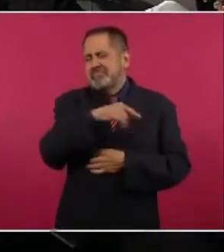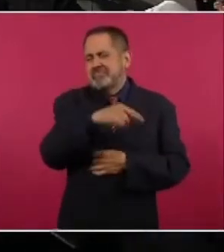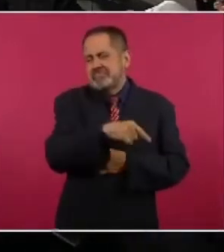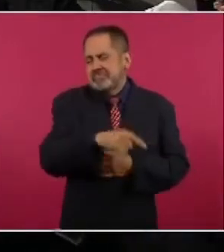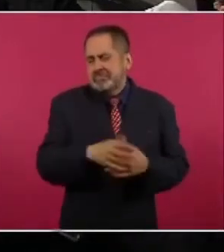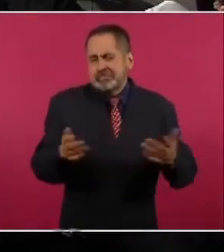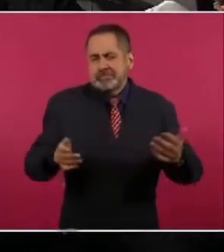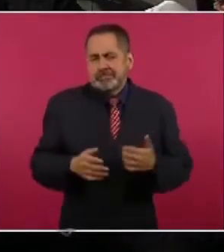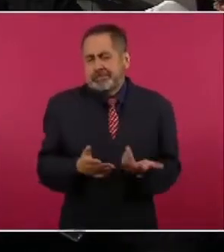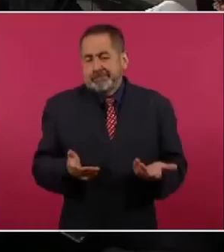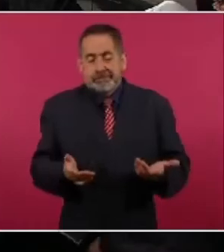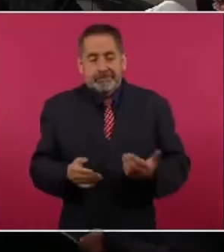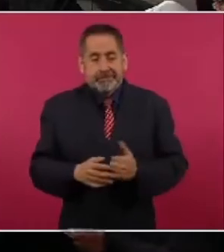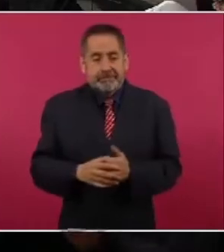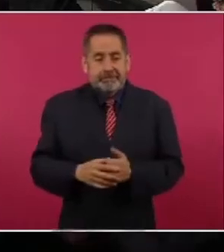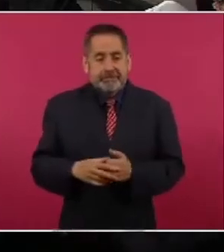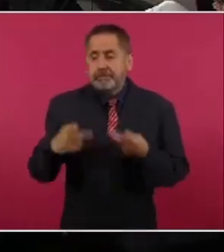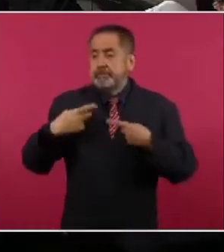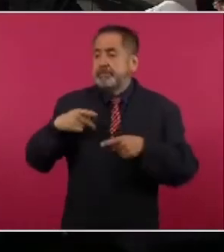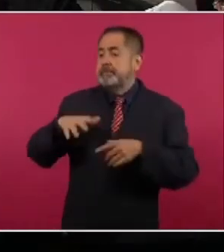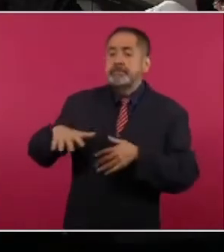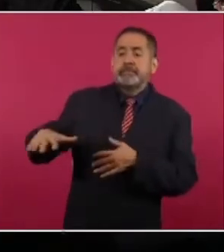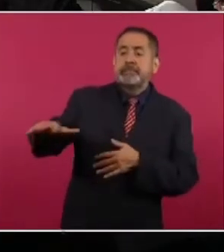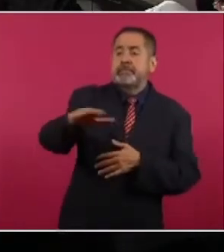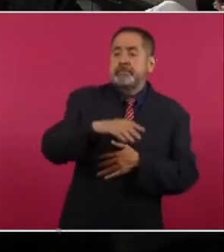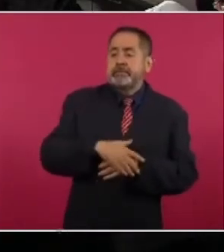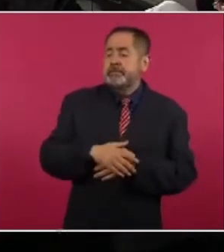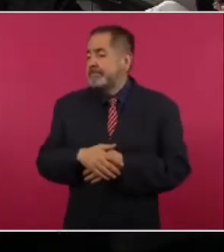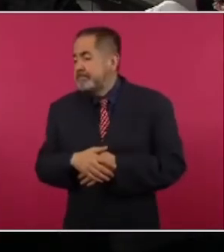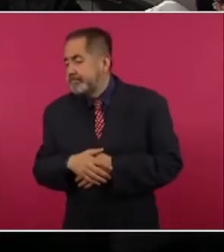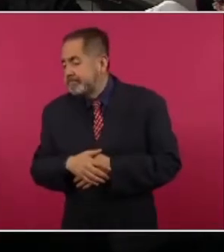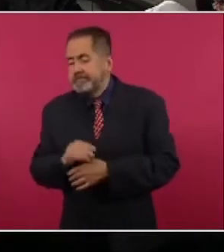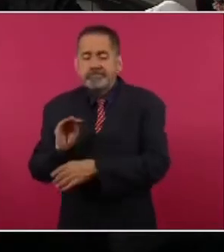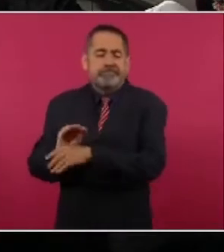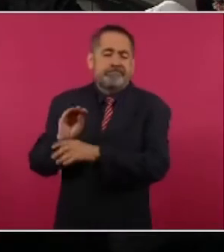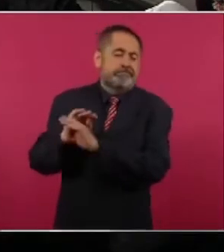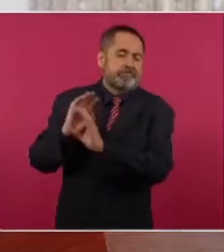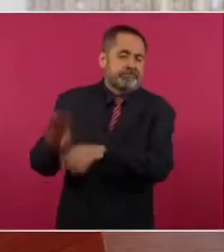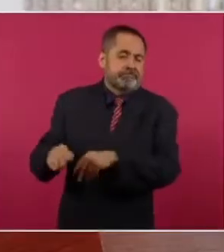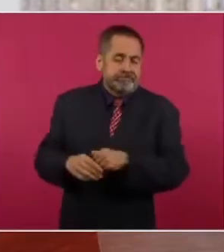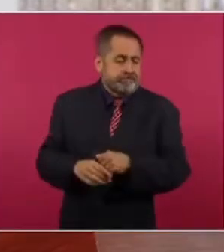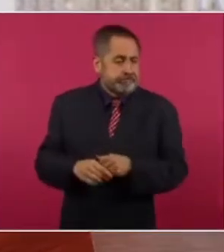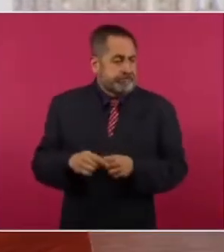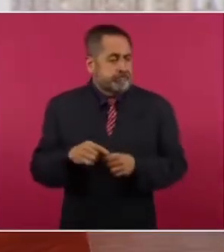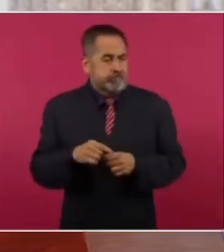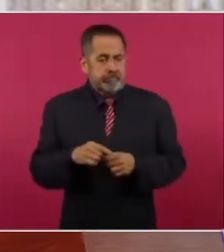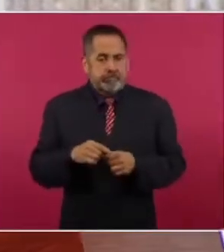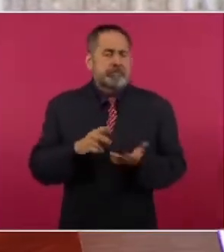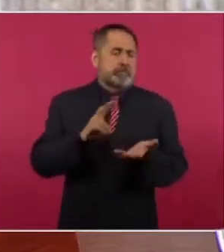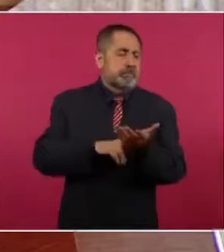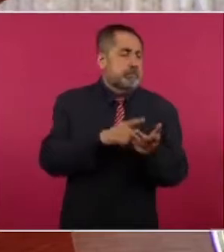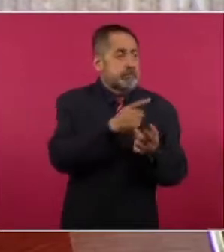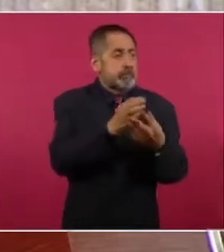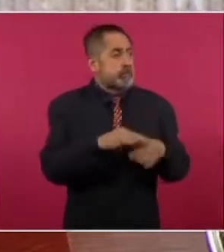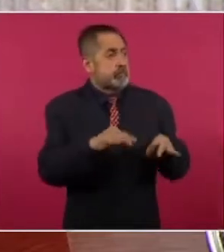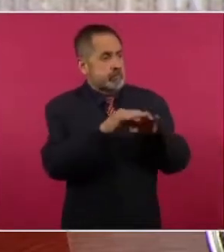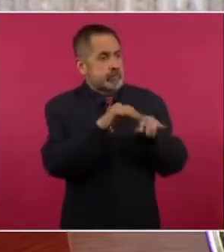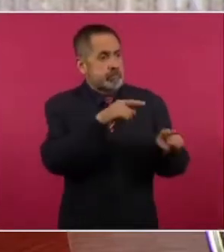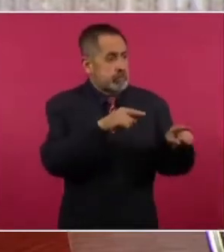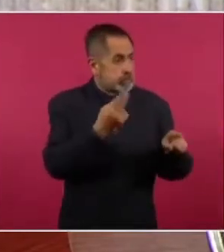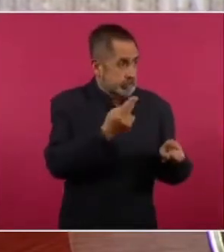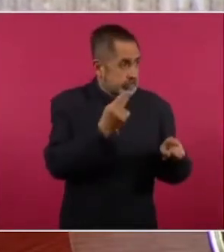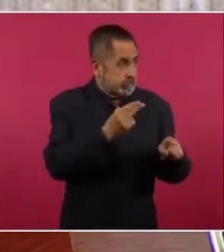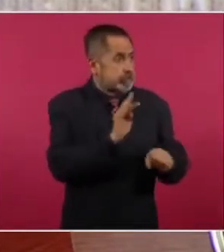en donde el pueblo no cuenta, cuentan todos los intereses, menos el interés del pueblo.